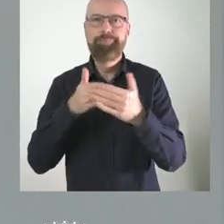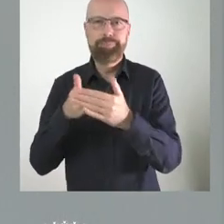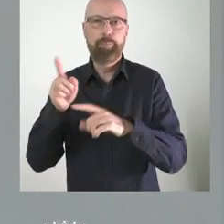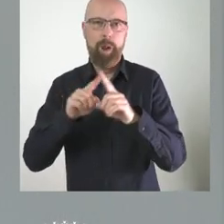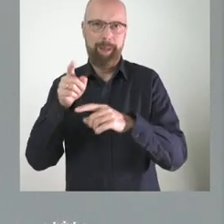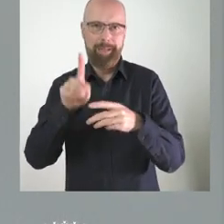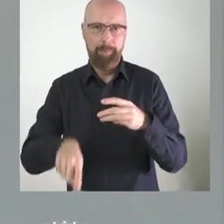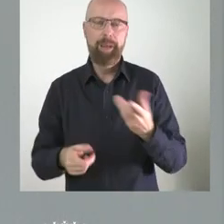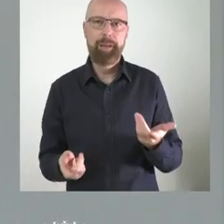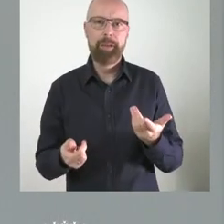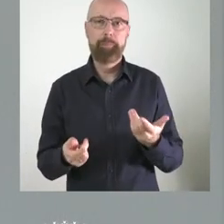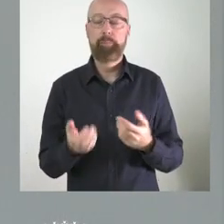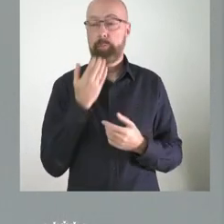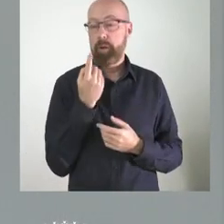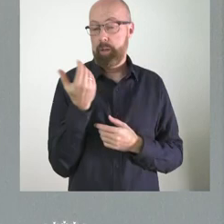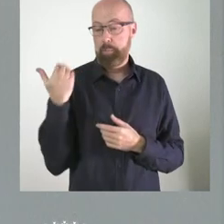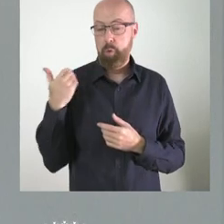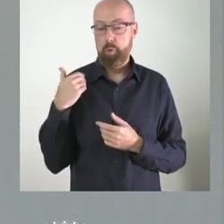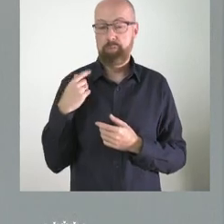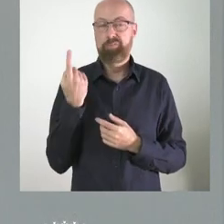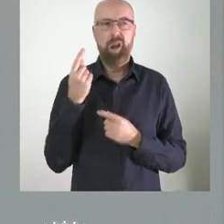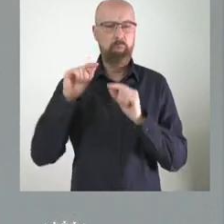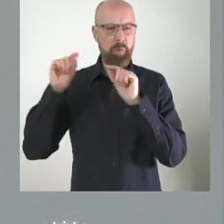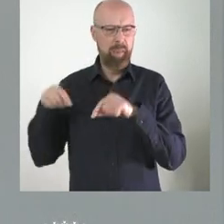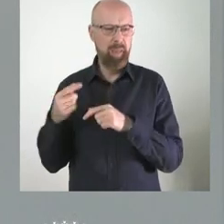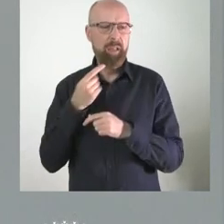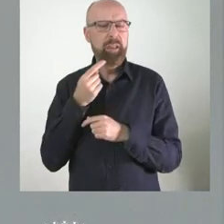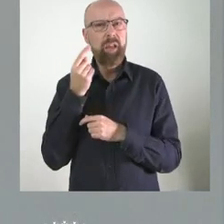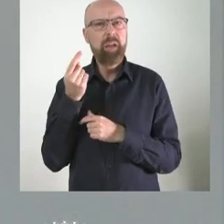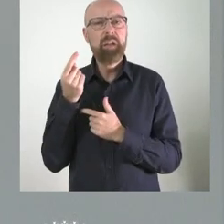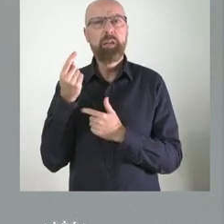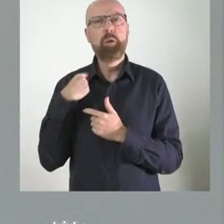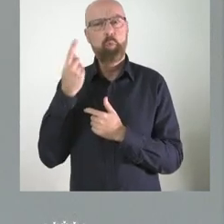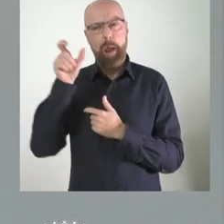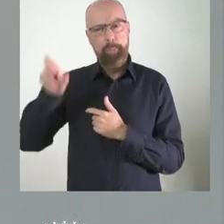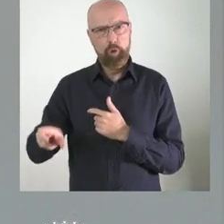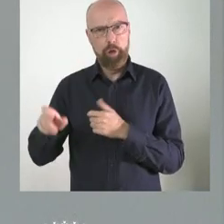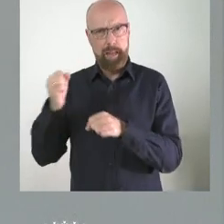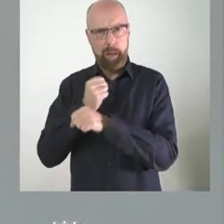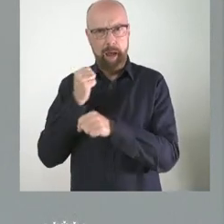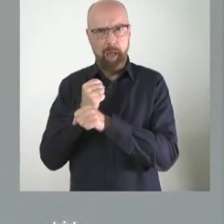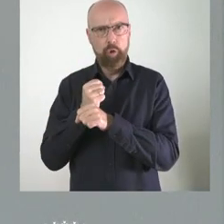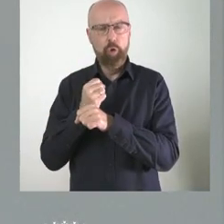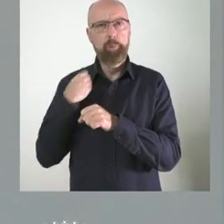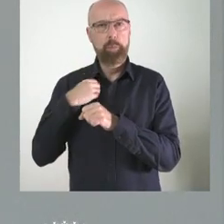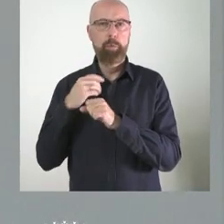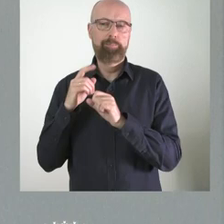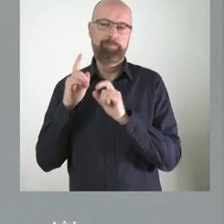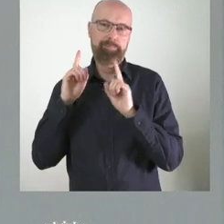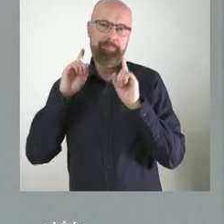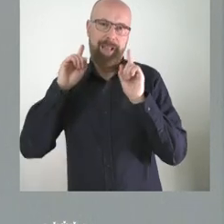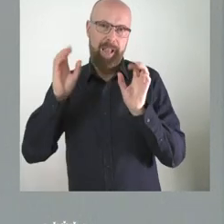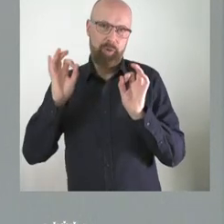que una de las personas que estaba trabajando con cargo a esa excepcionalidad que